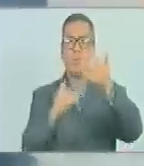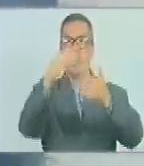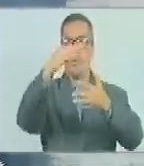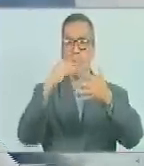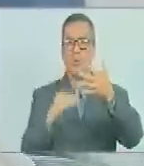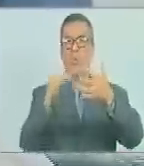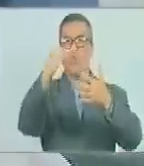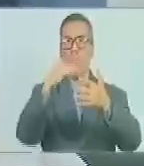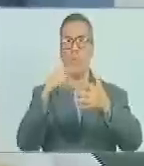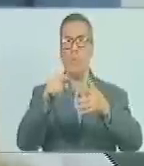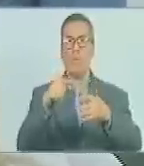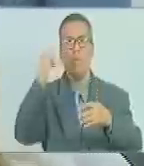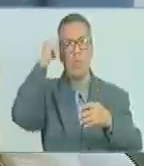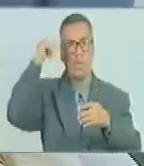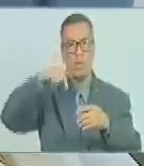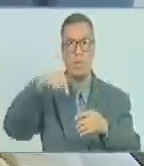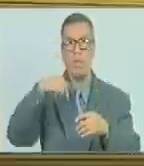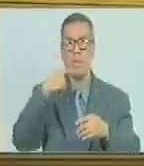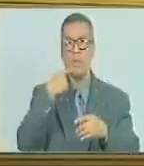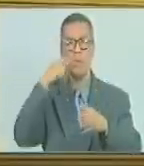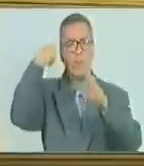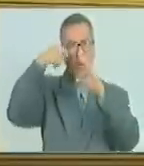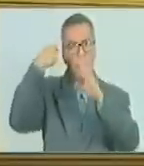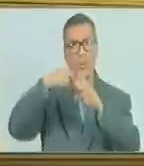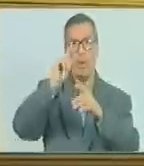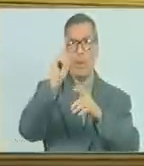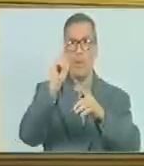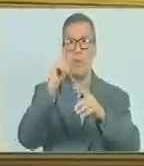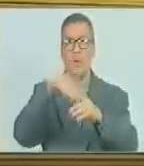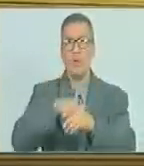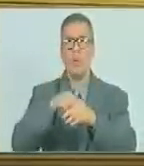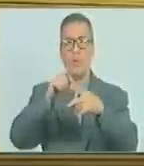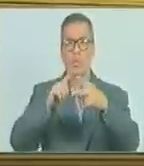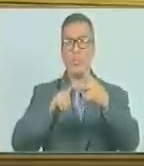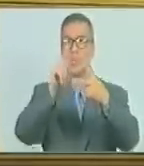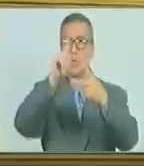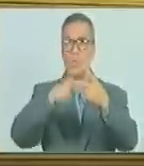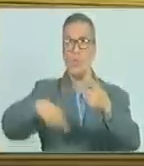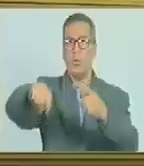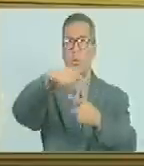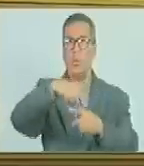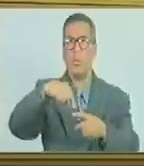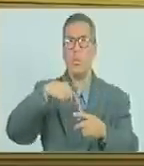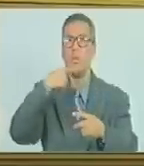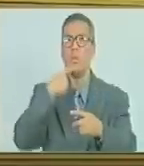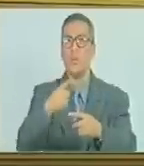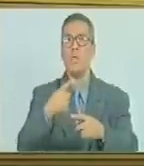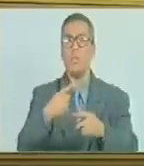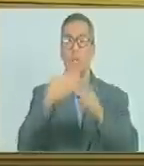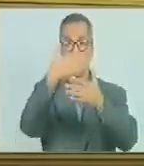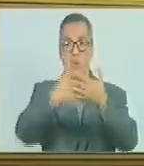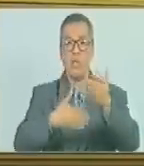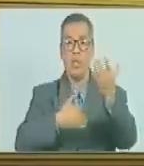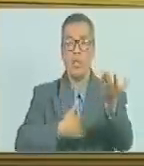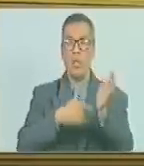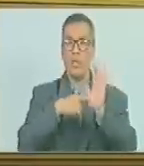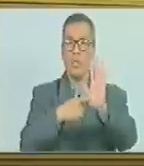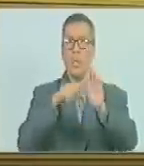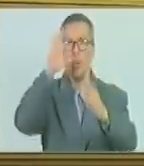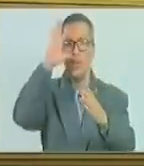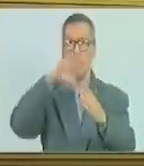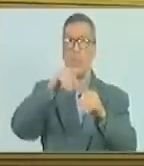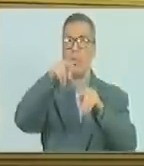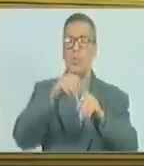cuarto, y todavía el día de hoy yo vi un video de un candidato que pasa la segunda vuelta que exige que se publiquen los resultados de